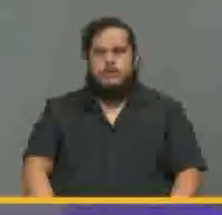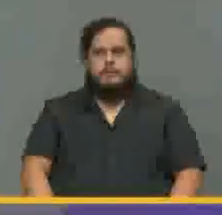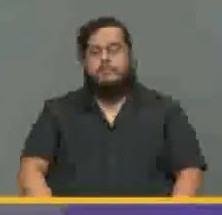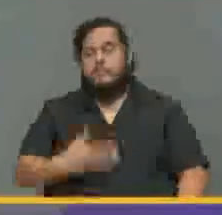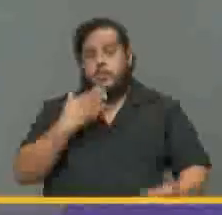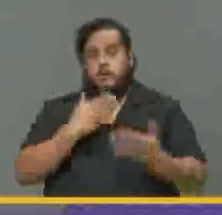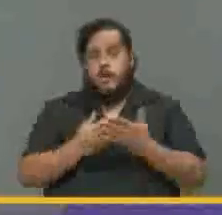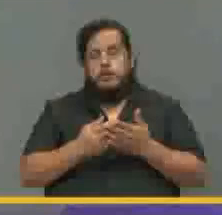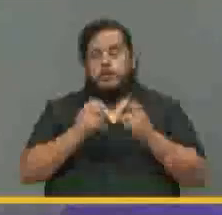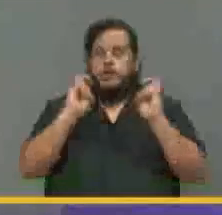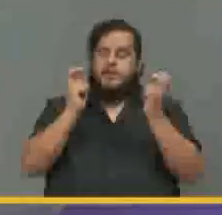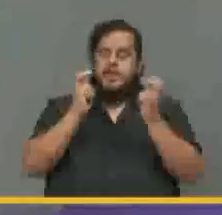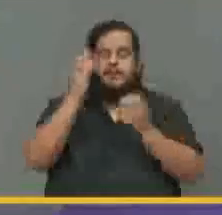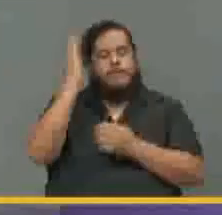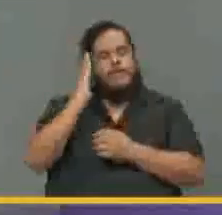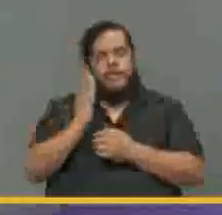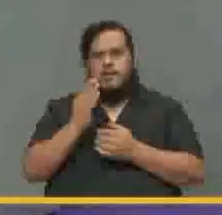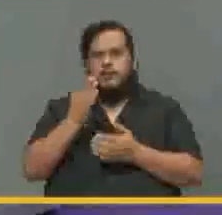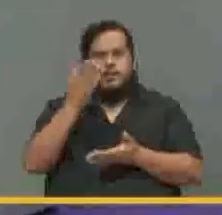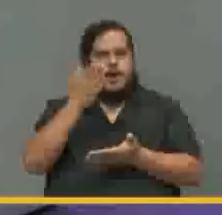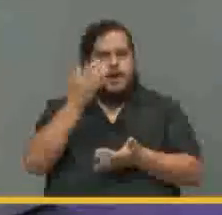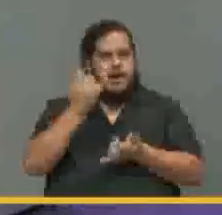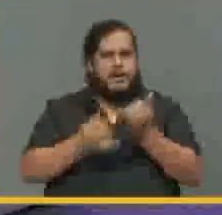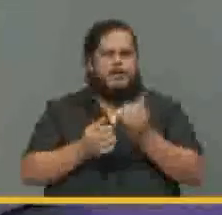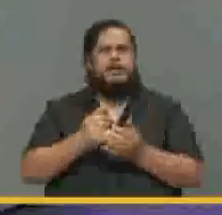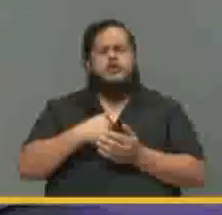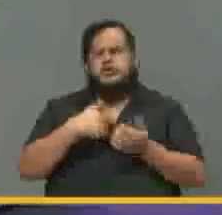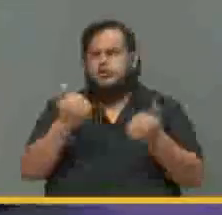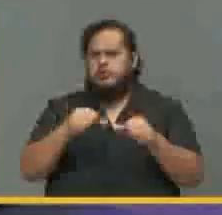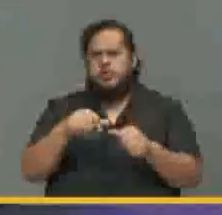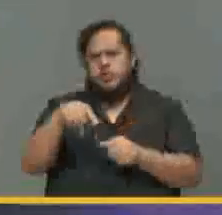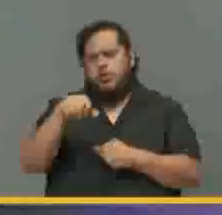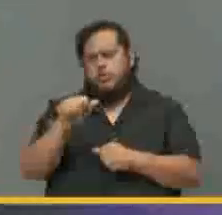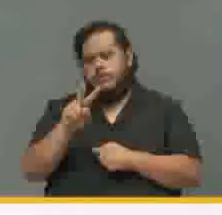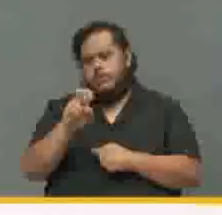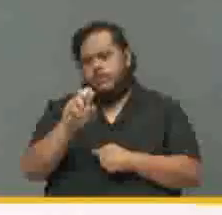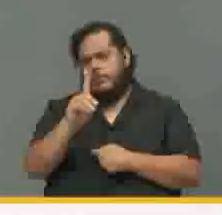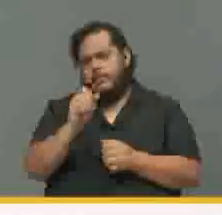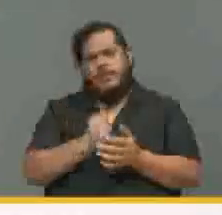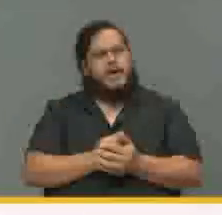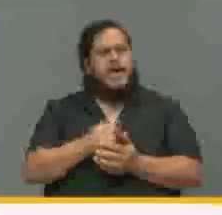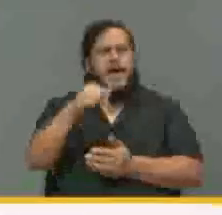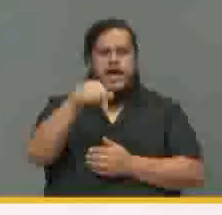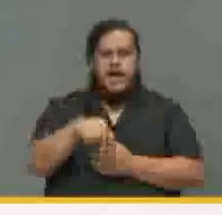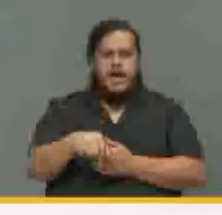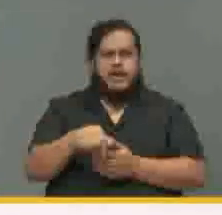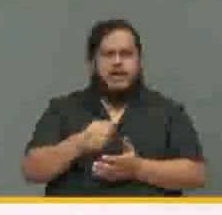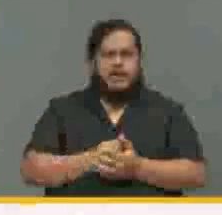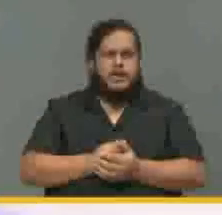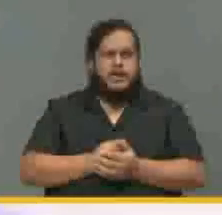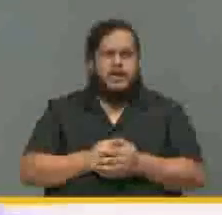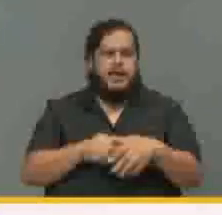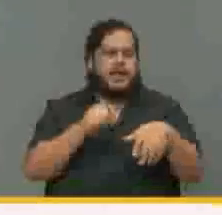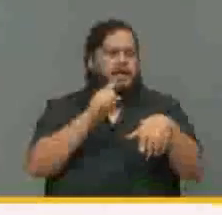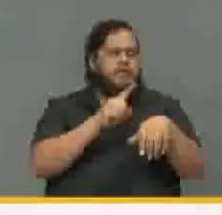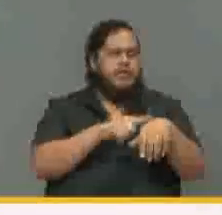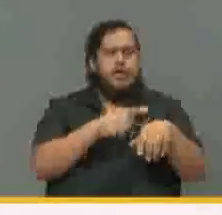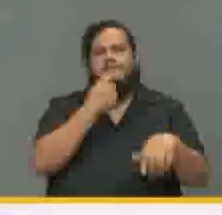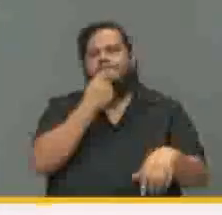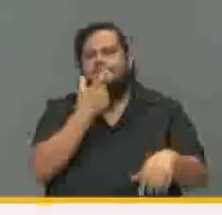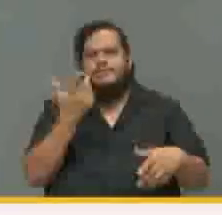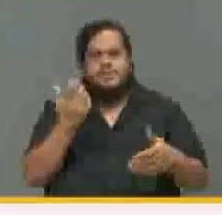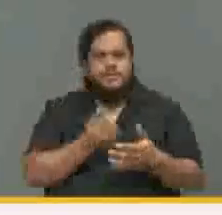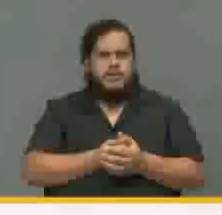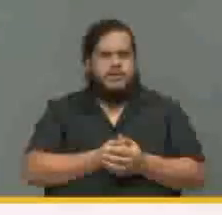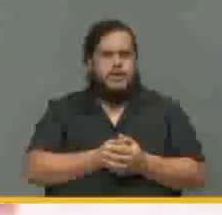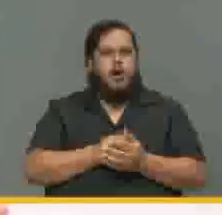Bueno, tema de nunca acabar, ¿verdad? Sí, porque yo estoy de acuerdo con Poveda. Uh-huh. Sí, pero no. Aquí, a tocar así, pita. Sí, sí, yo. El